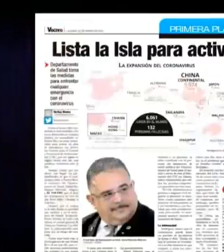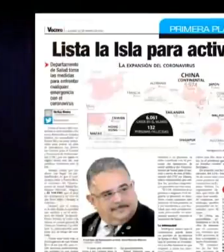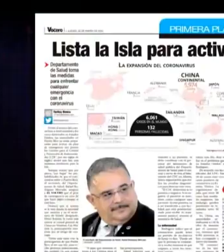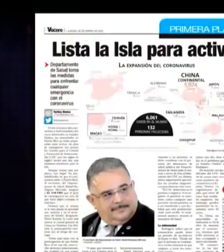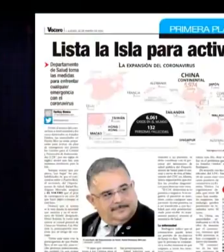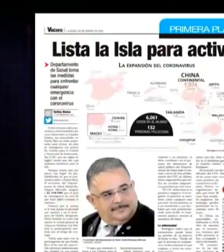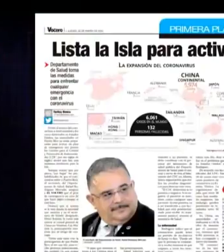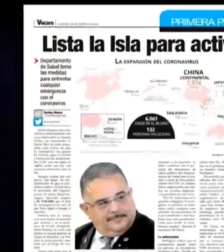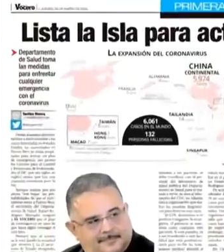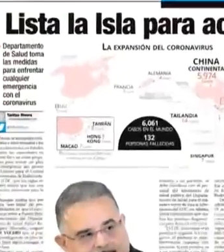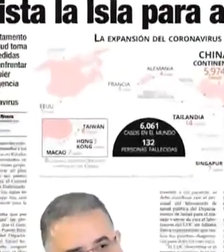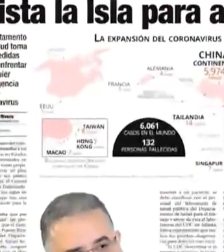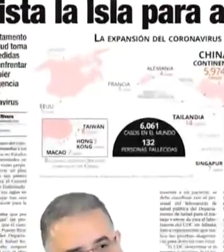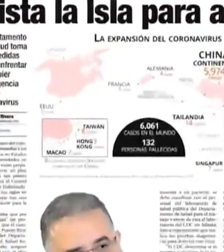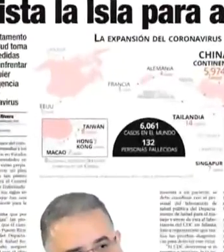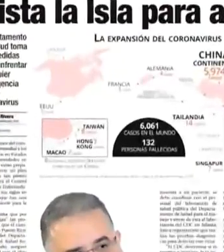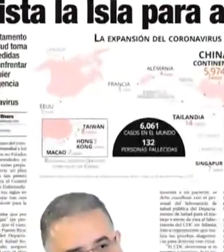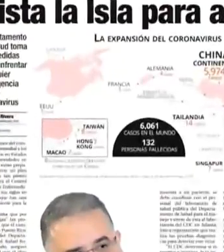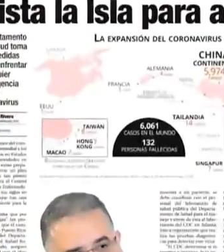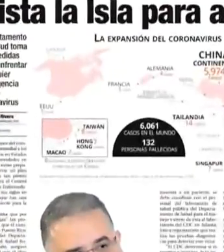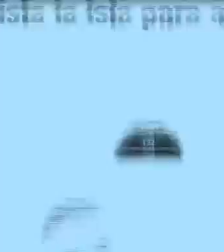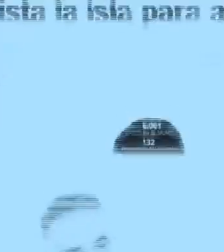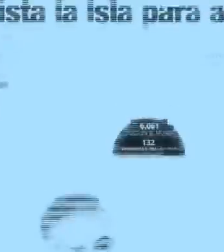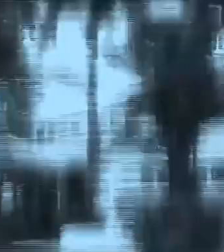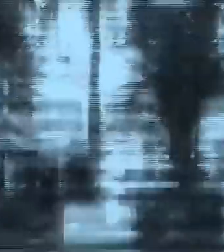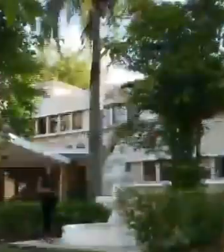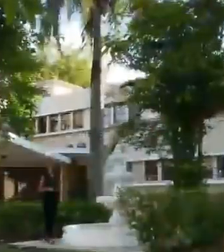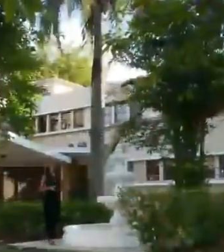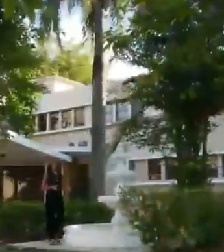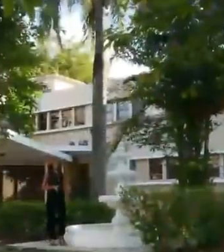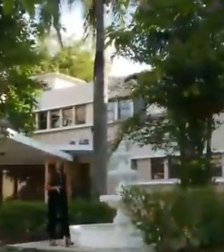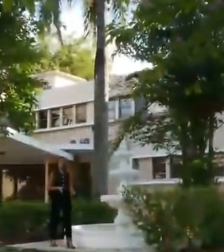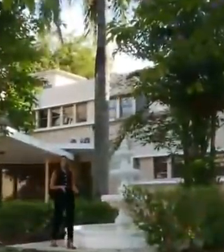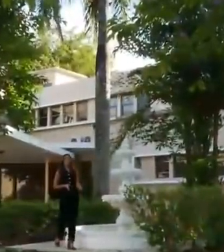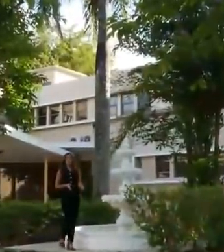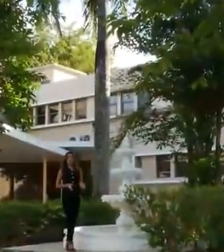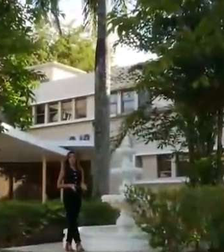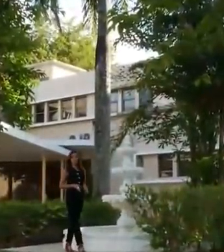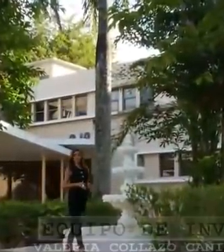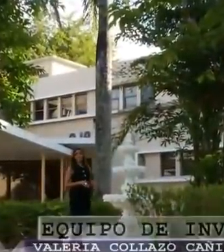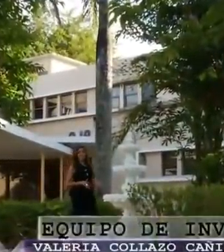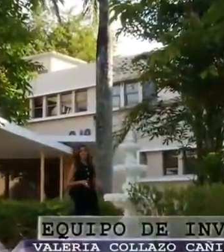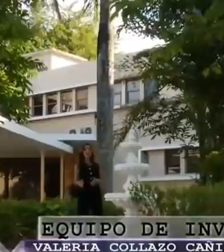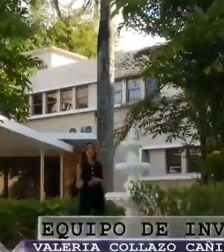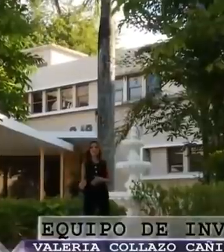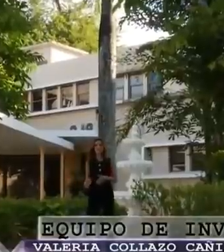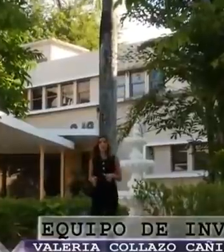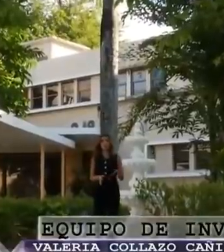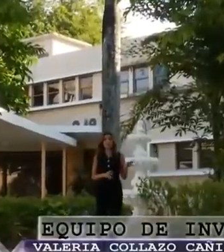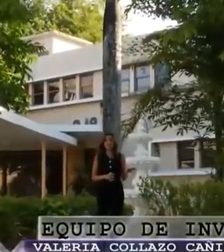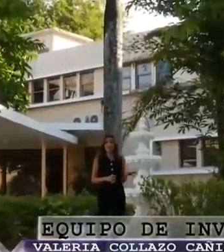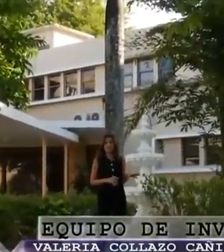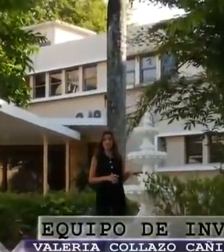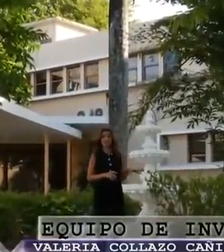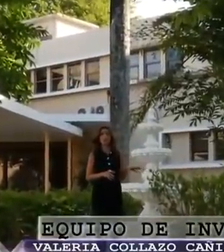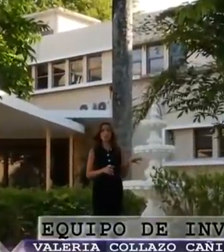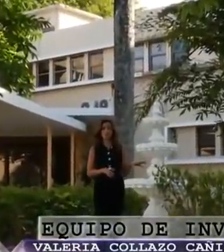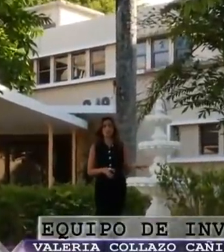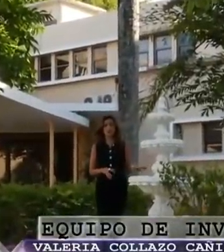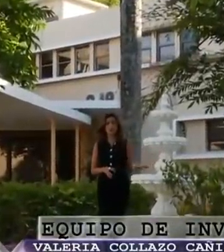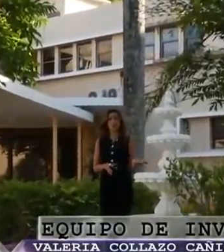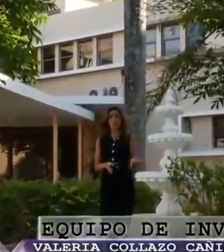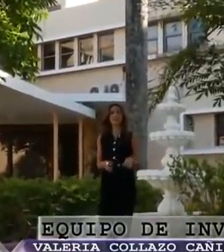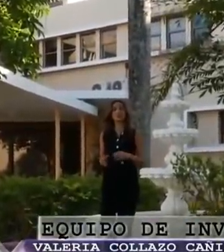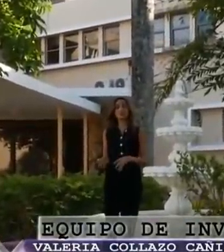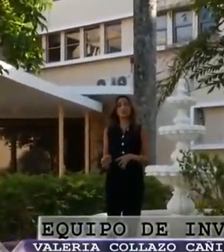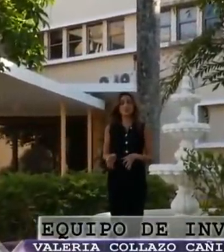exsecretario proclamó que estábamos listos para enfrentar el coronavirus. El 26 de febrero, cuando Italia e Irán comenzaban a sufrir un